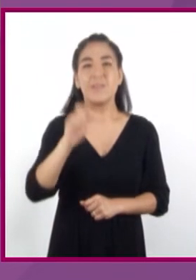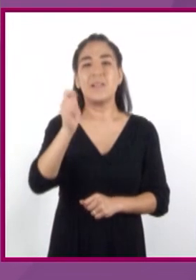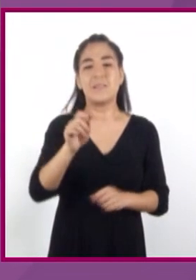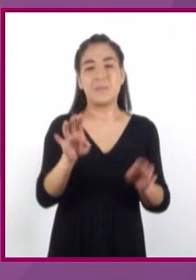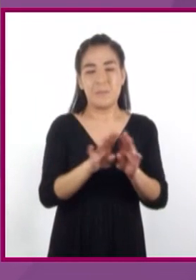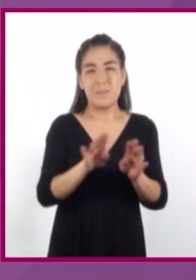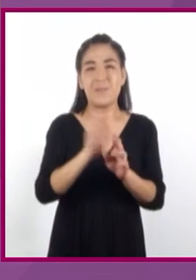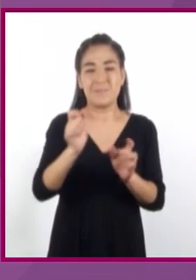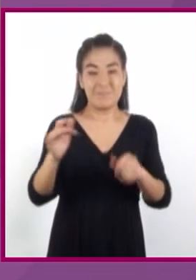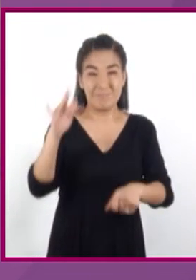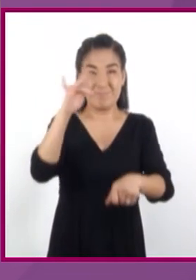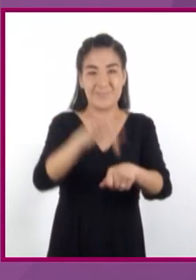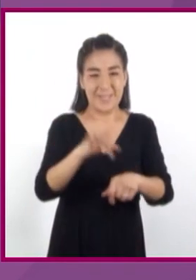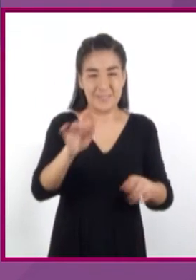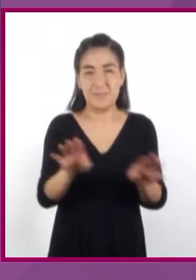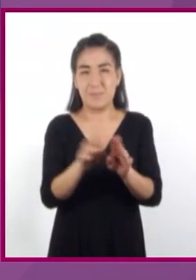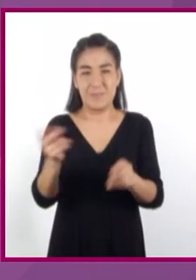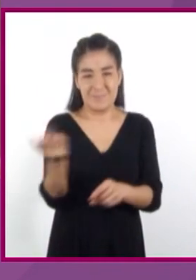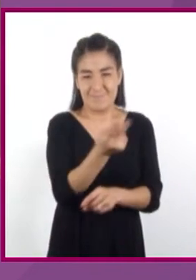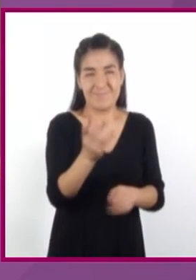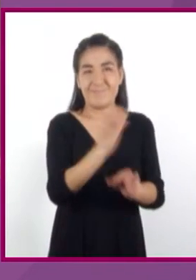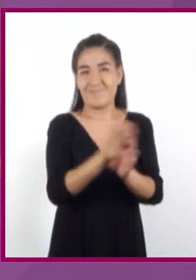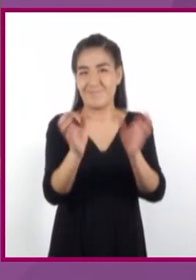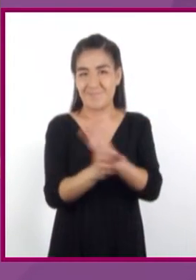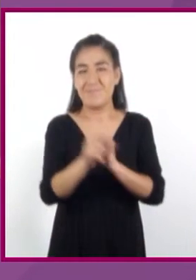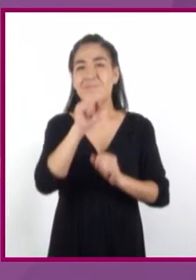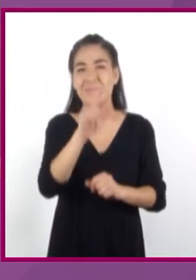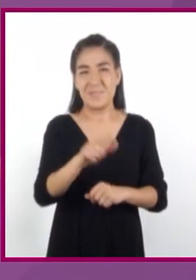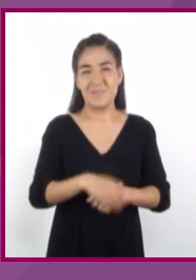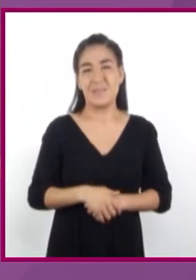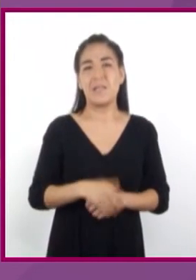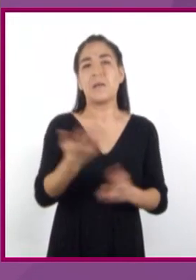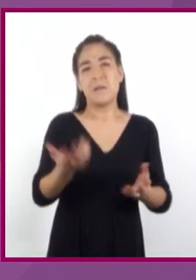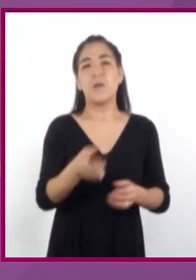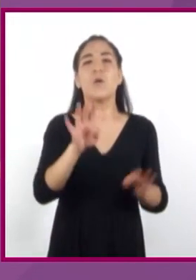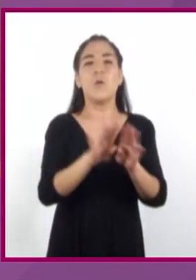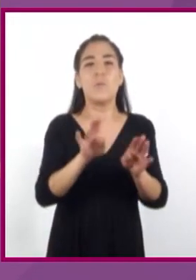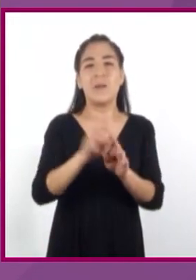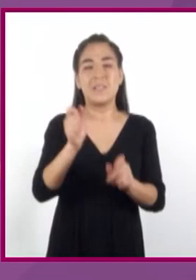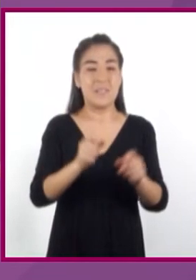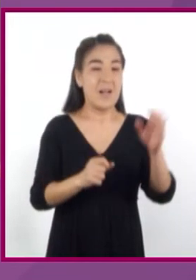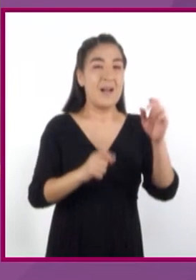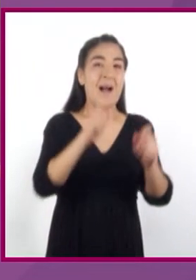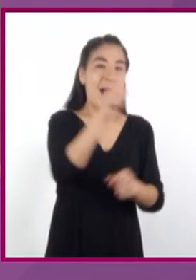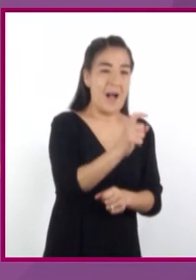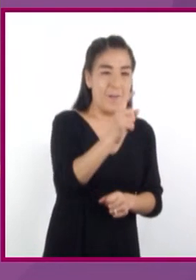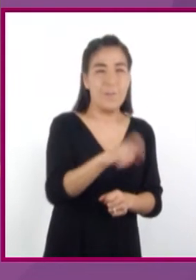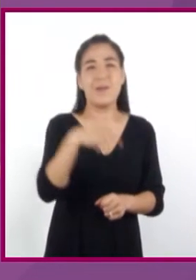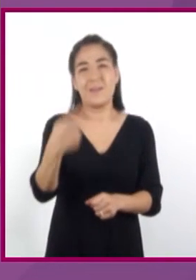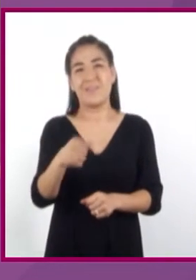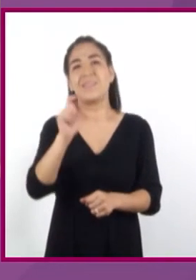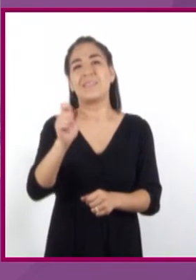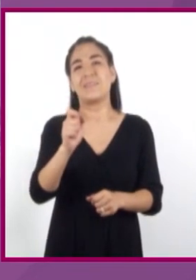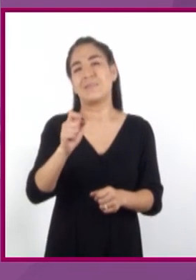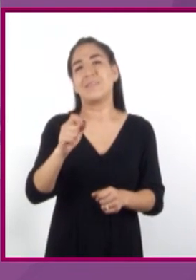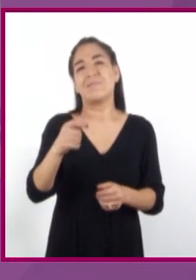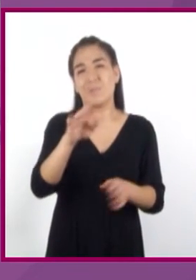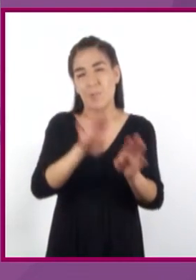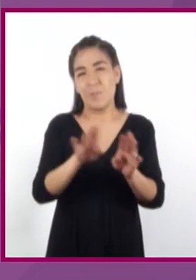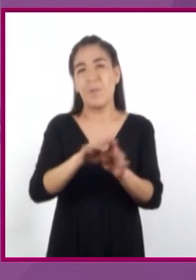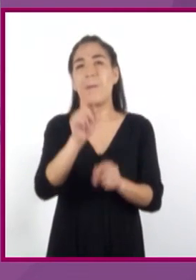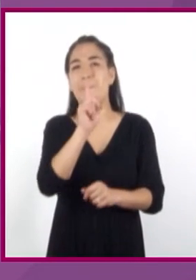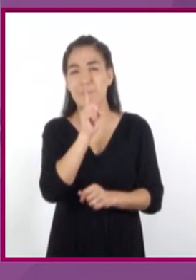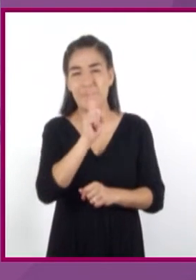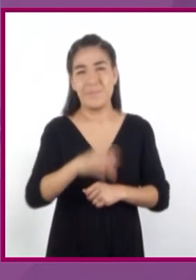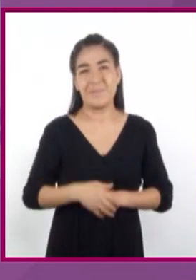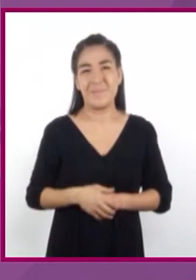existe contacto directo entre dos cuerpos, generalmente entre dos sólidos o un sólido y un líquido. En los